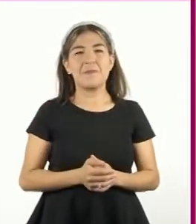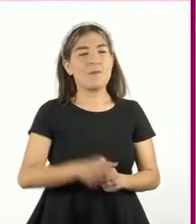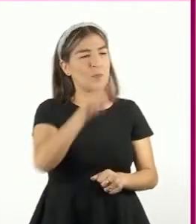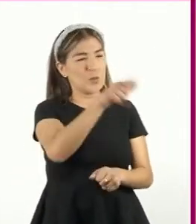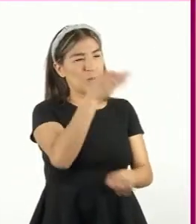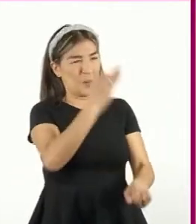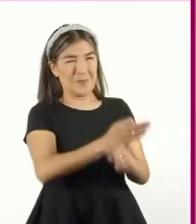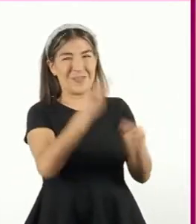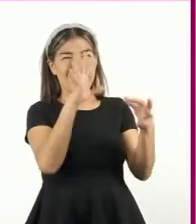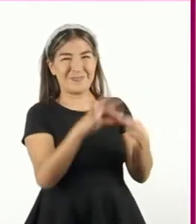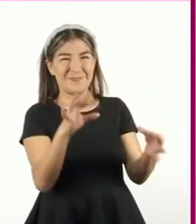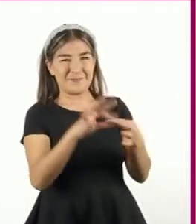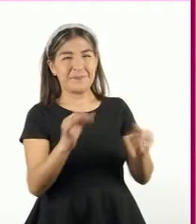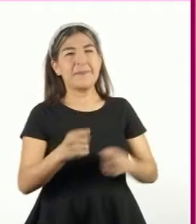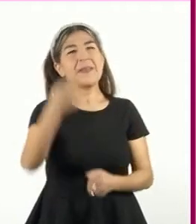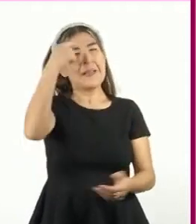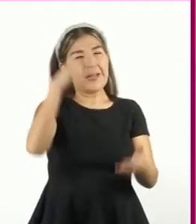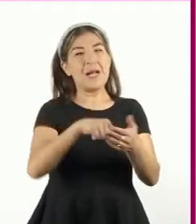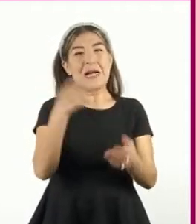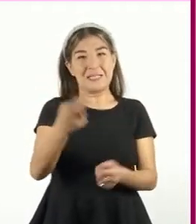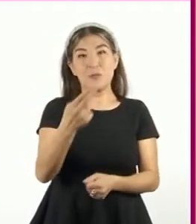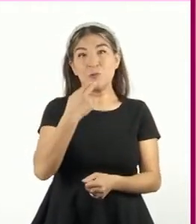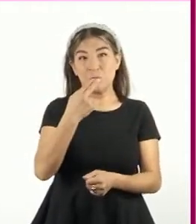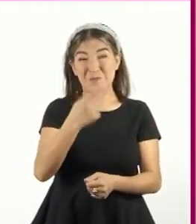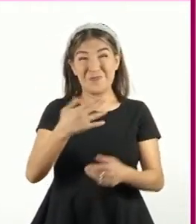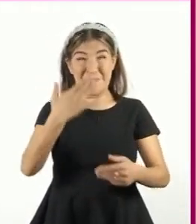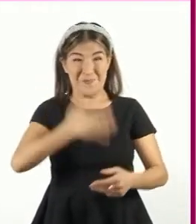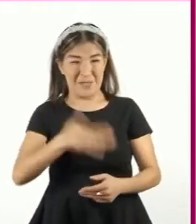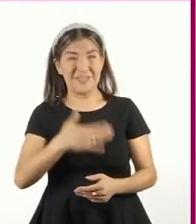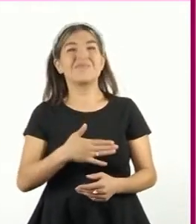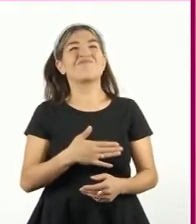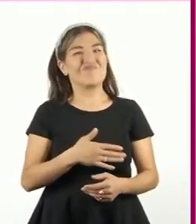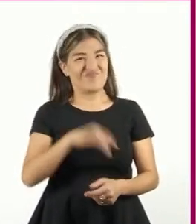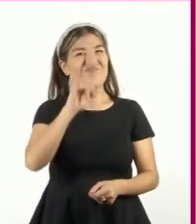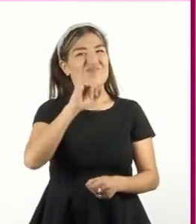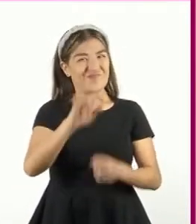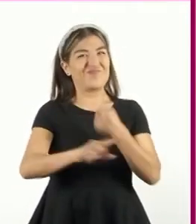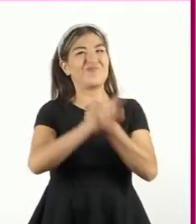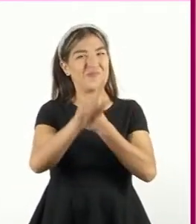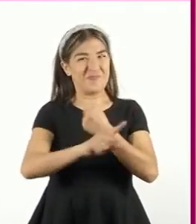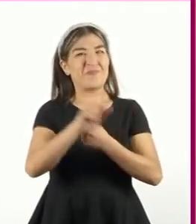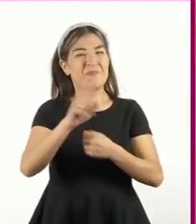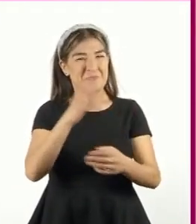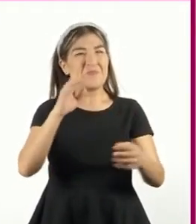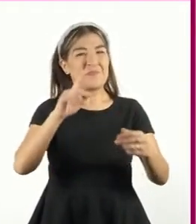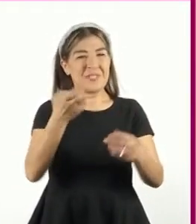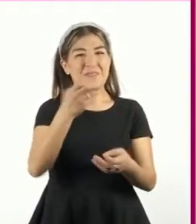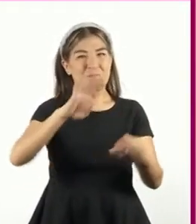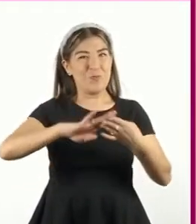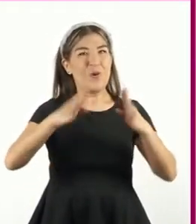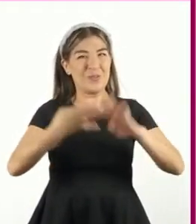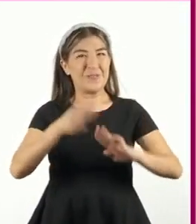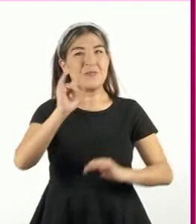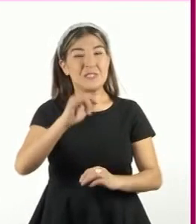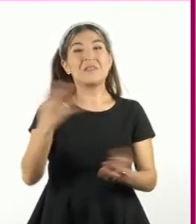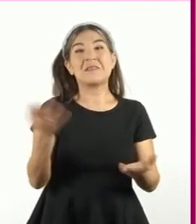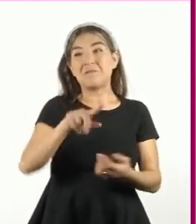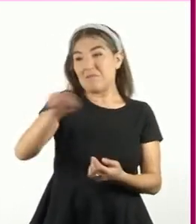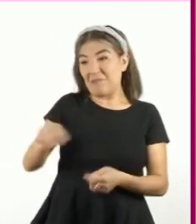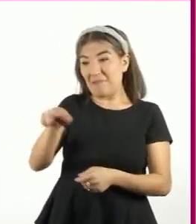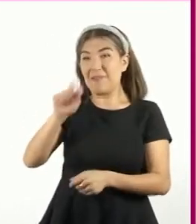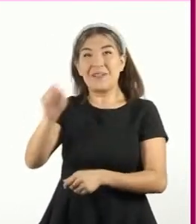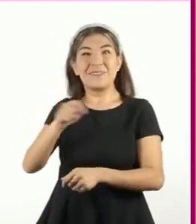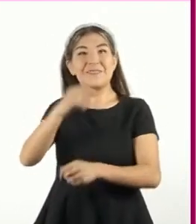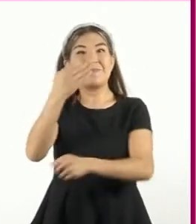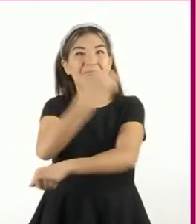usted dice, creo que el uso del baño sí es motivo de conflicto, porque puede provocar un enfrentamiento entre las partes,